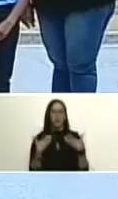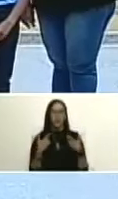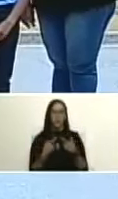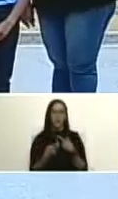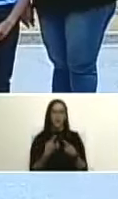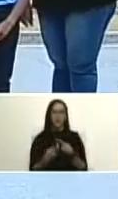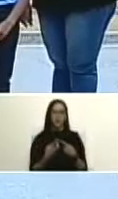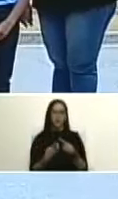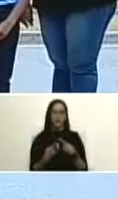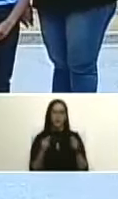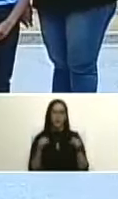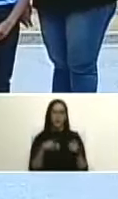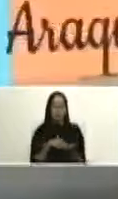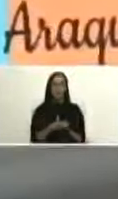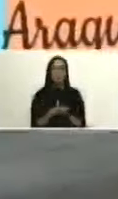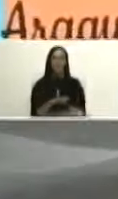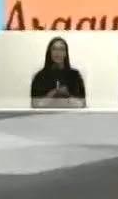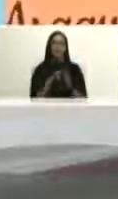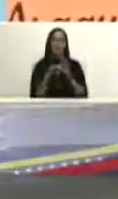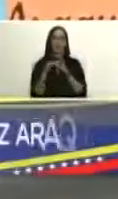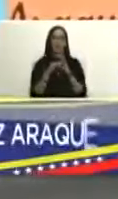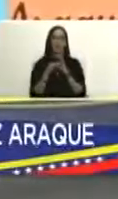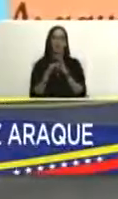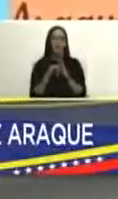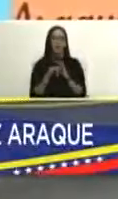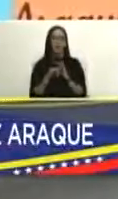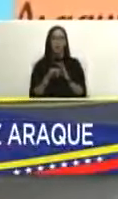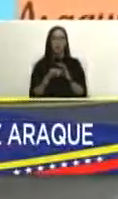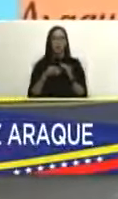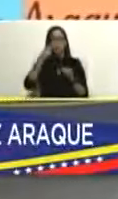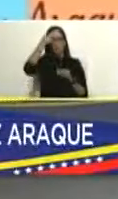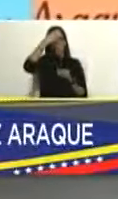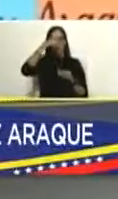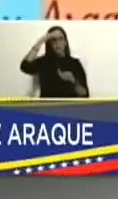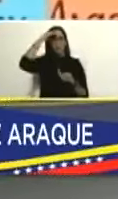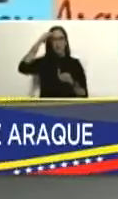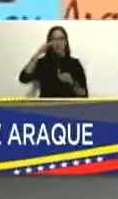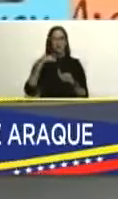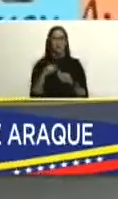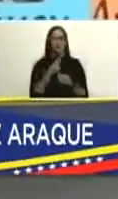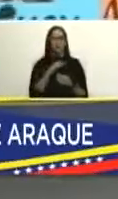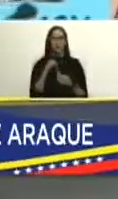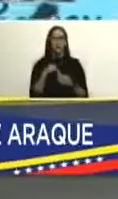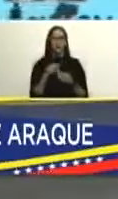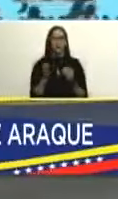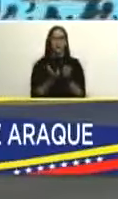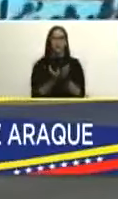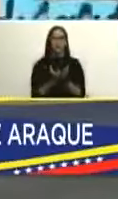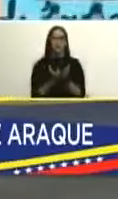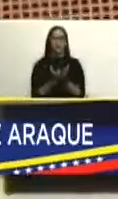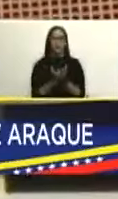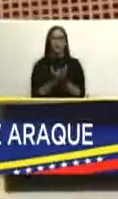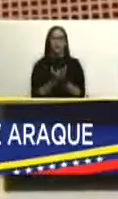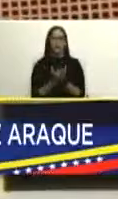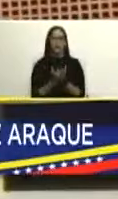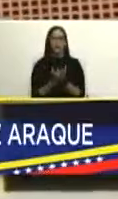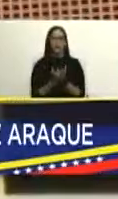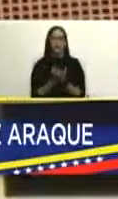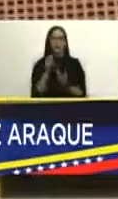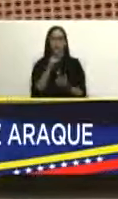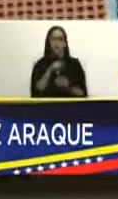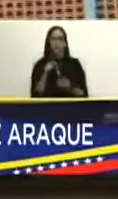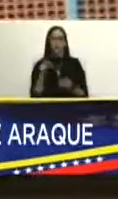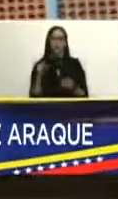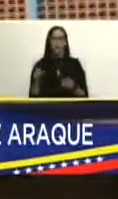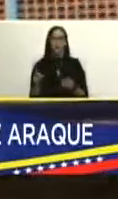que aquí ocurrieron, en unión cívico-militar con las bricomiles, con nuestros estudiantes, con los vecinos, con